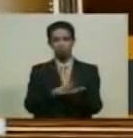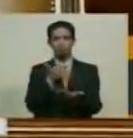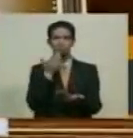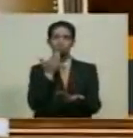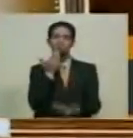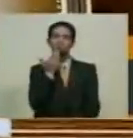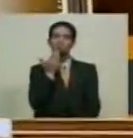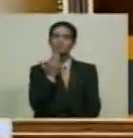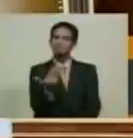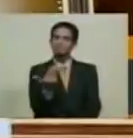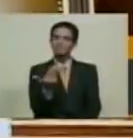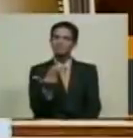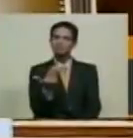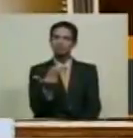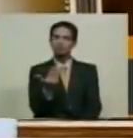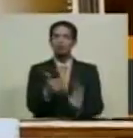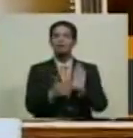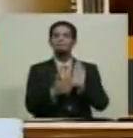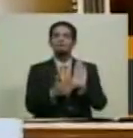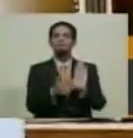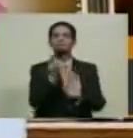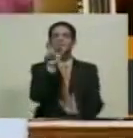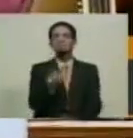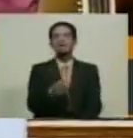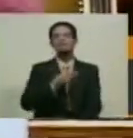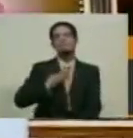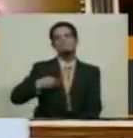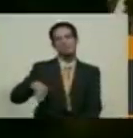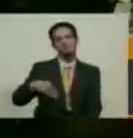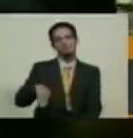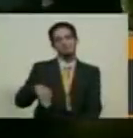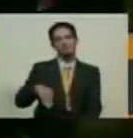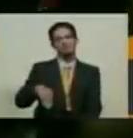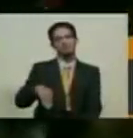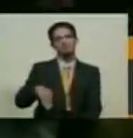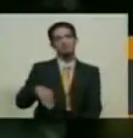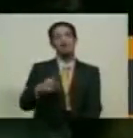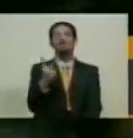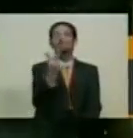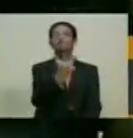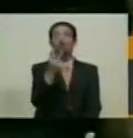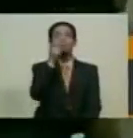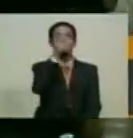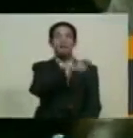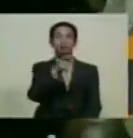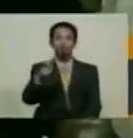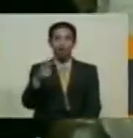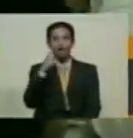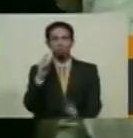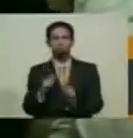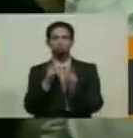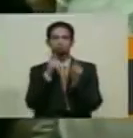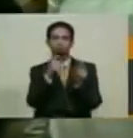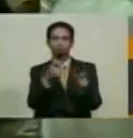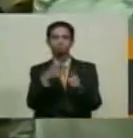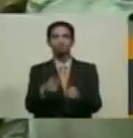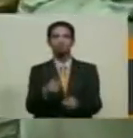permiso presentada por el presidente de la República para que dos constituyentes cumplan funciones de